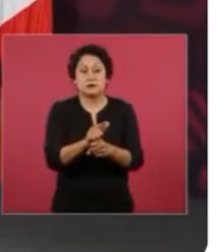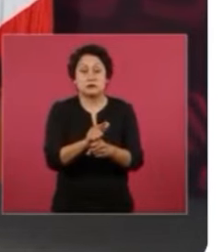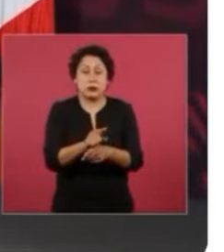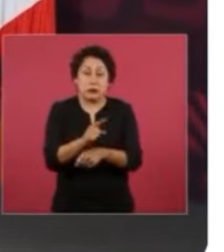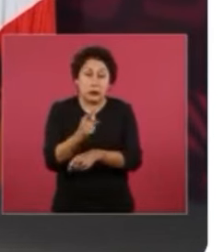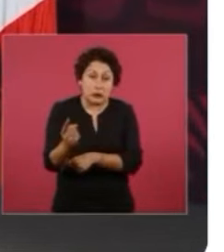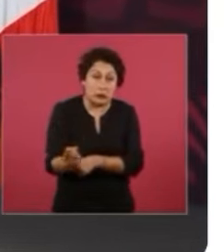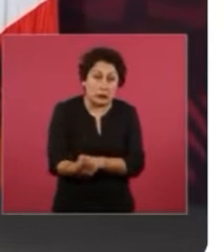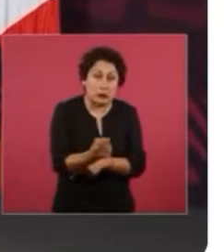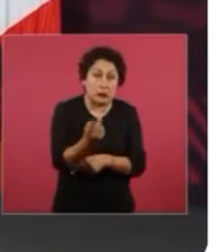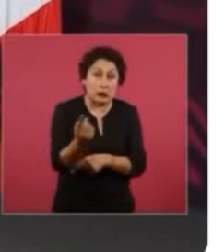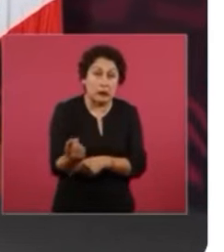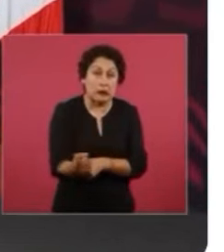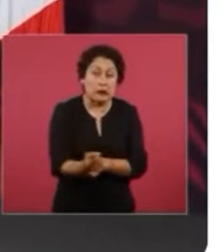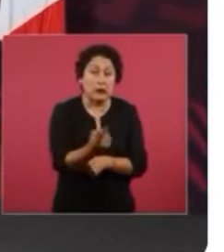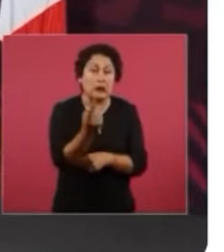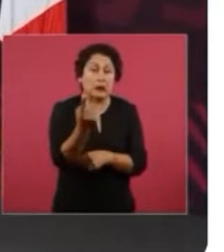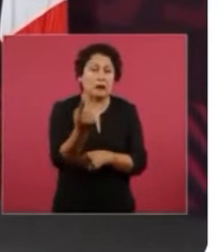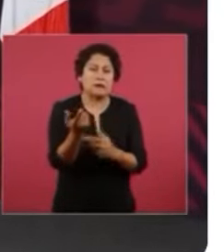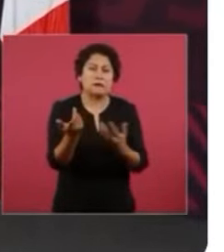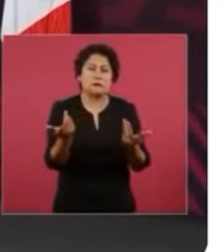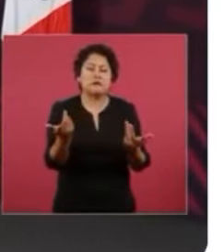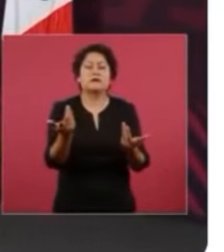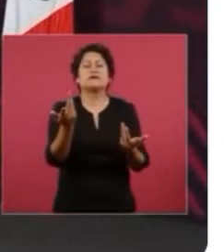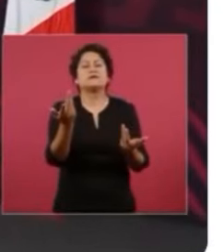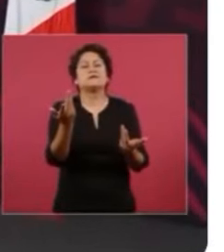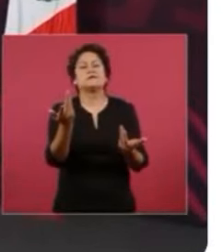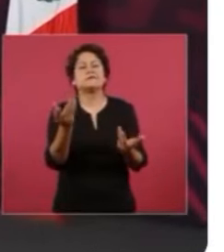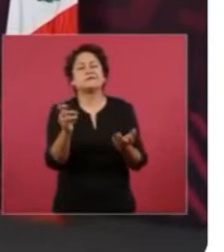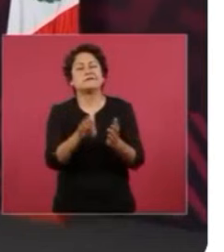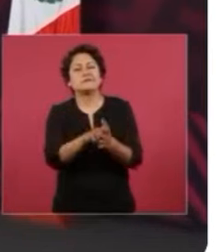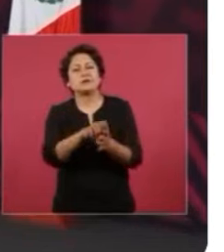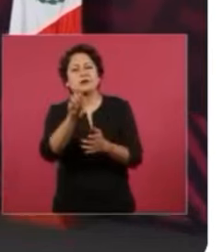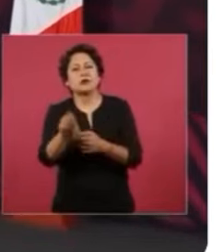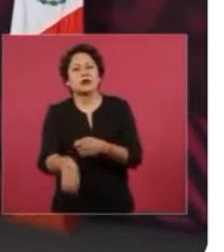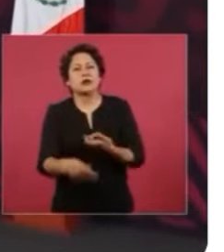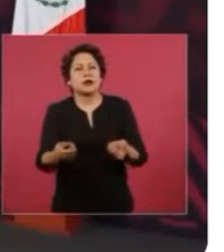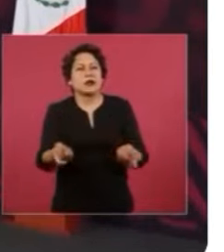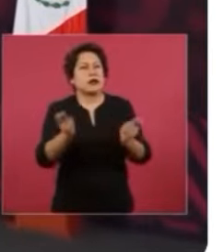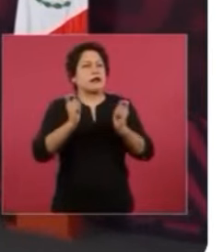nada de parafernalia de de poder